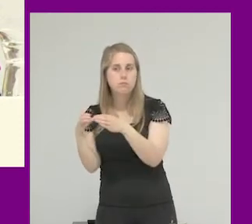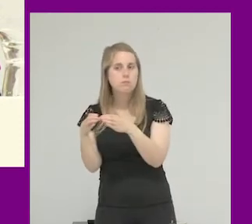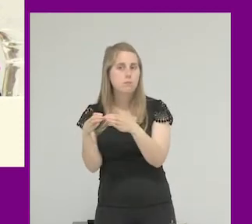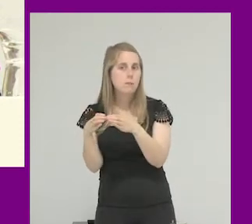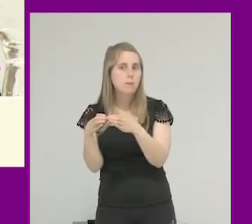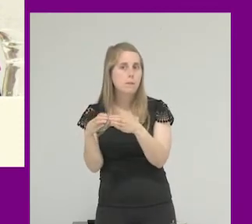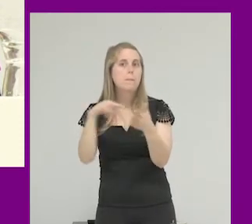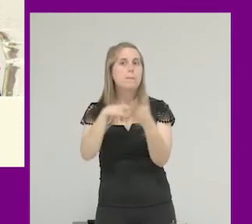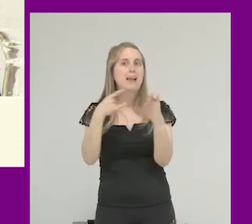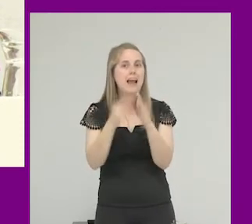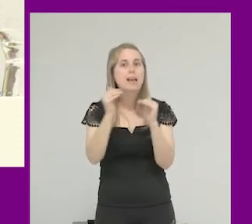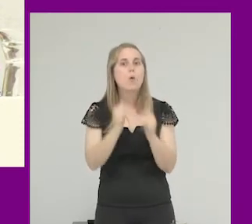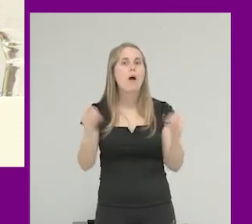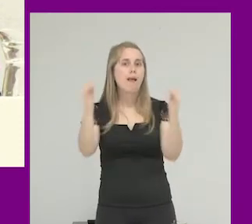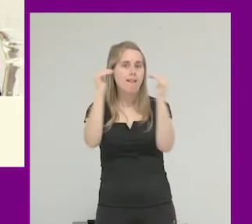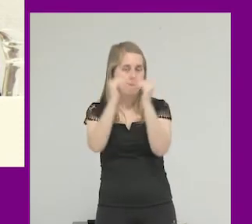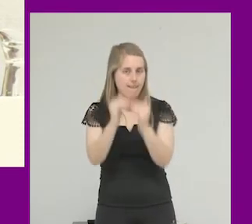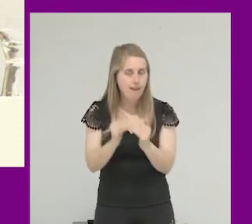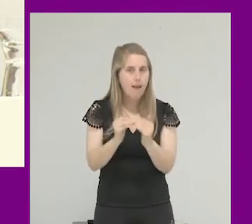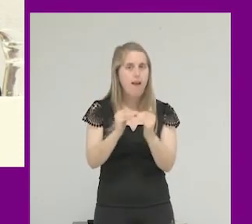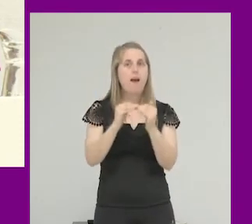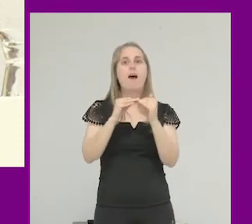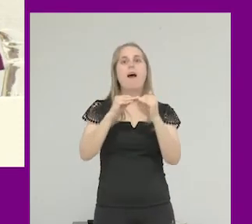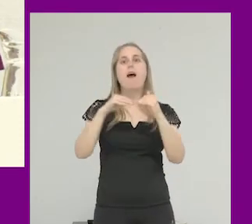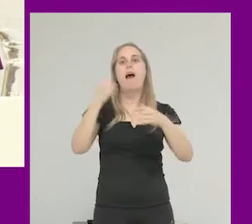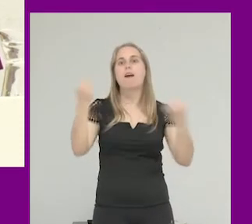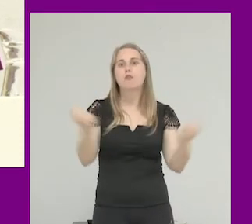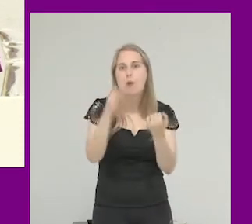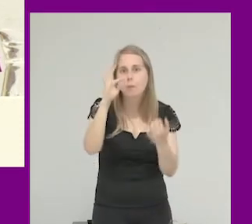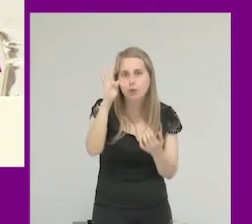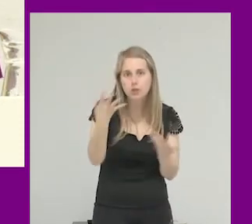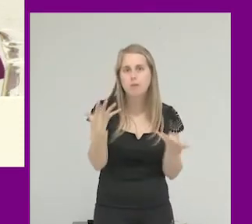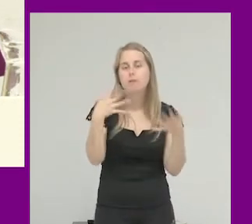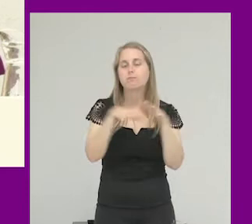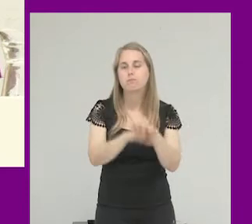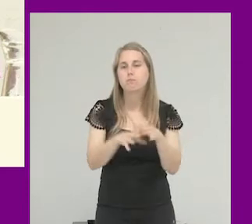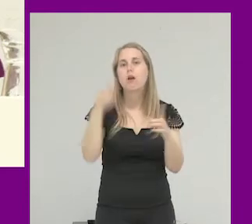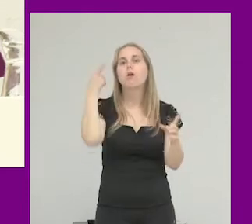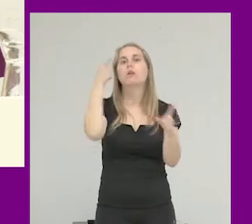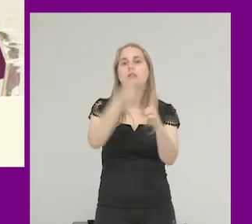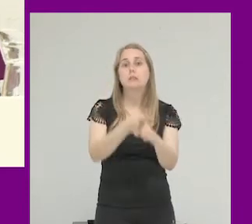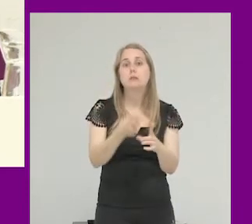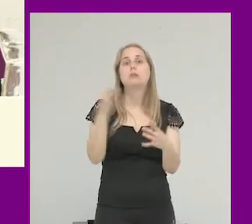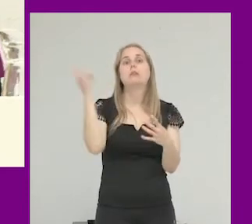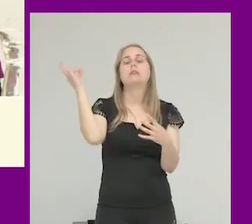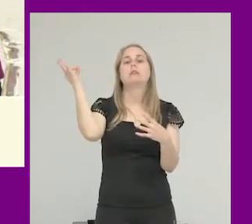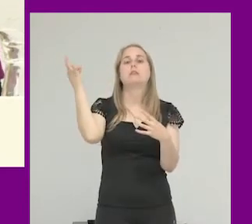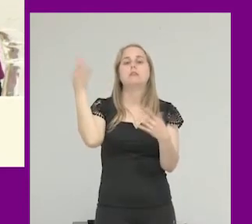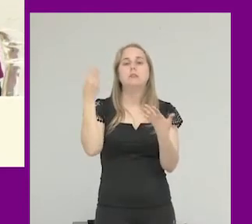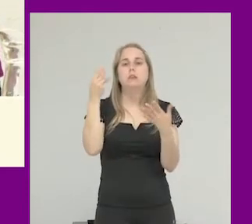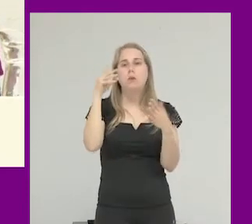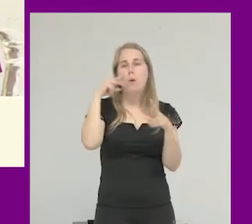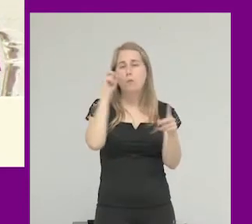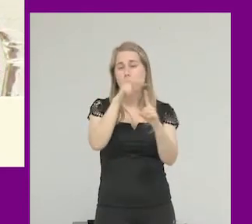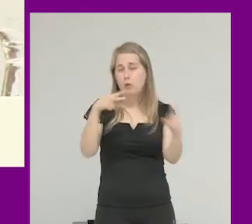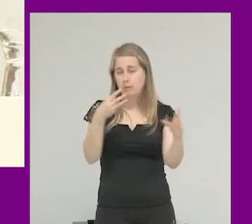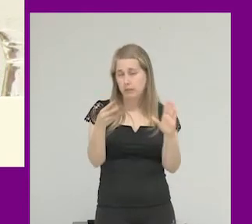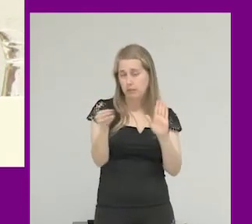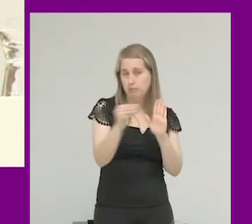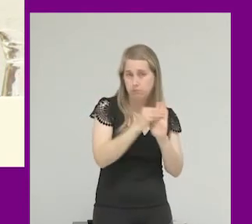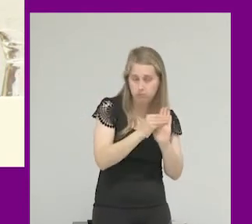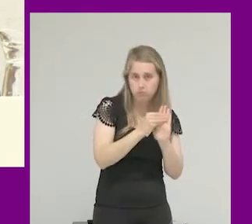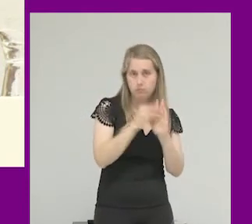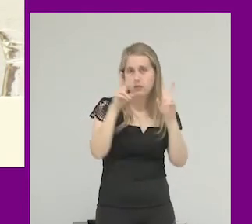establezcan planes de igualdad, medidas de acción positiva, para intentar incorporar esa visión de